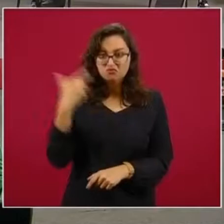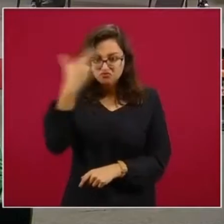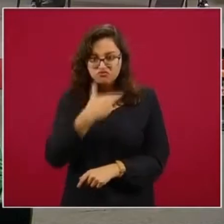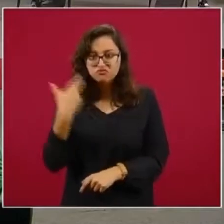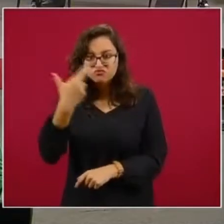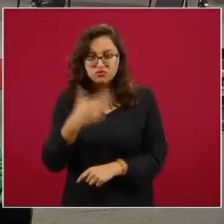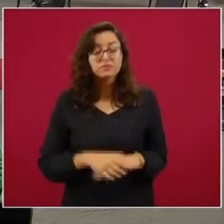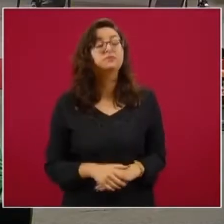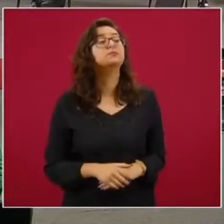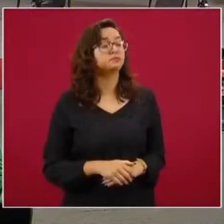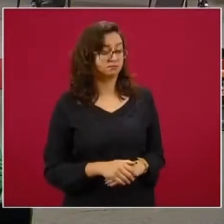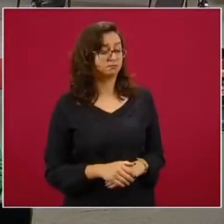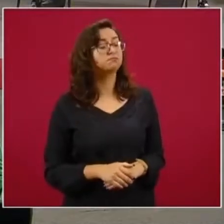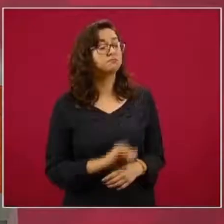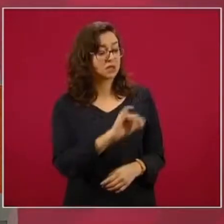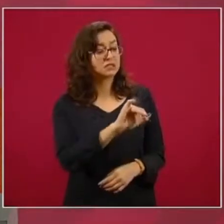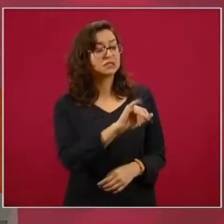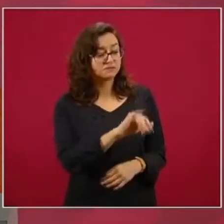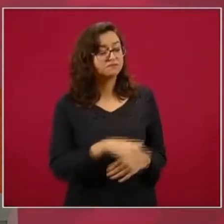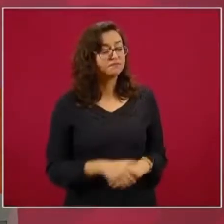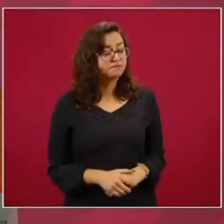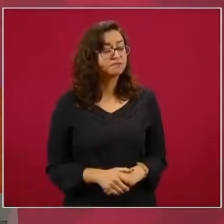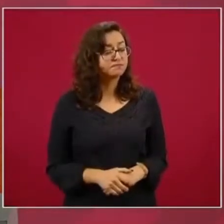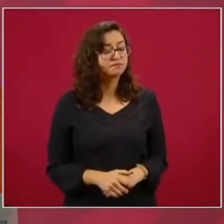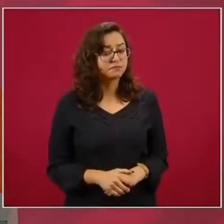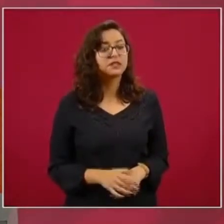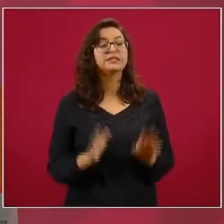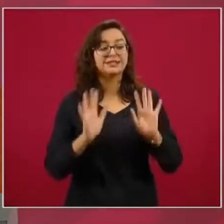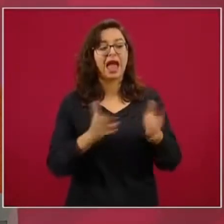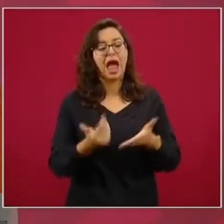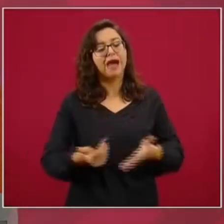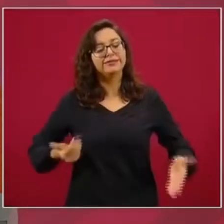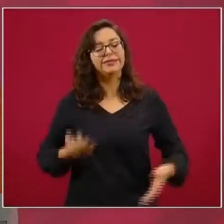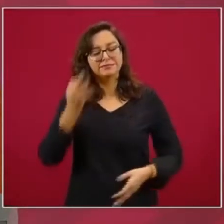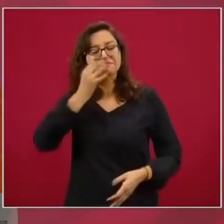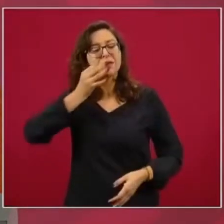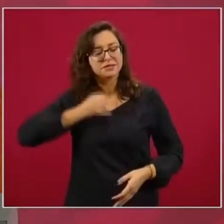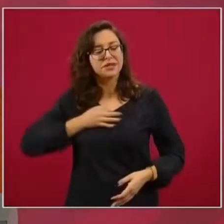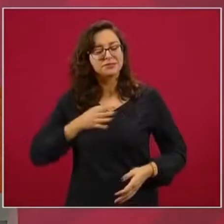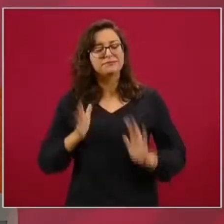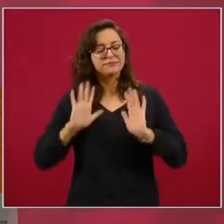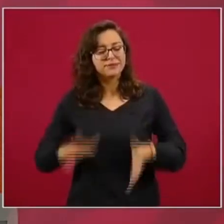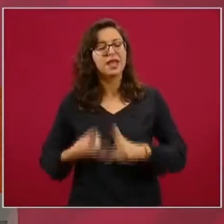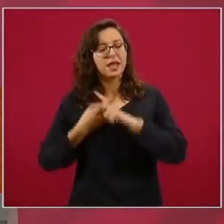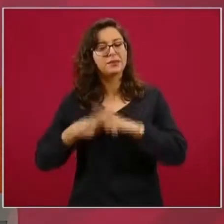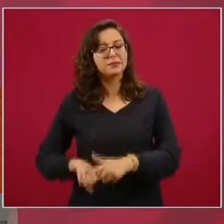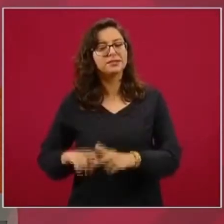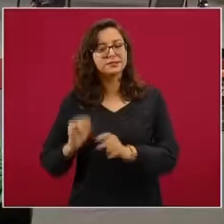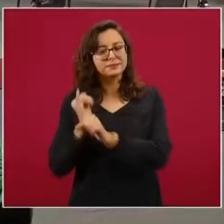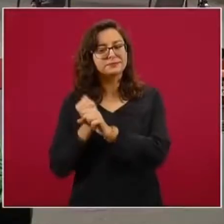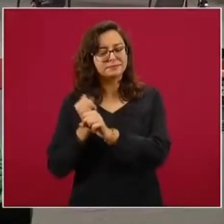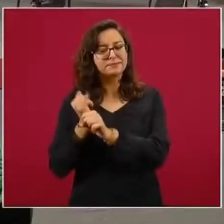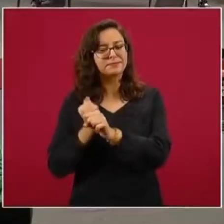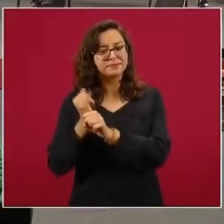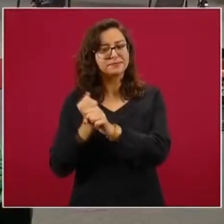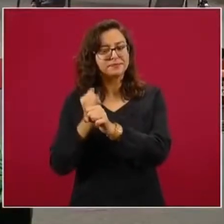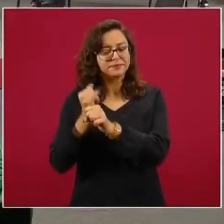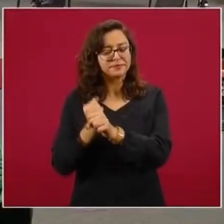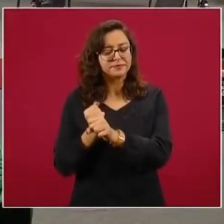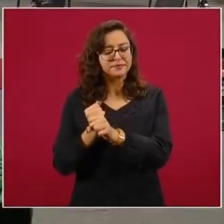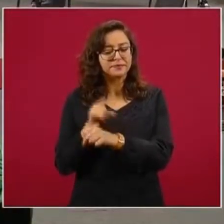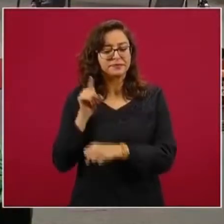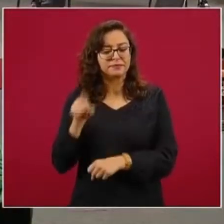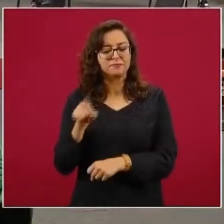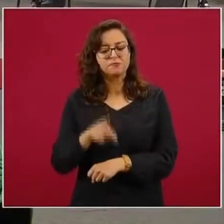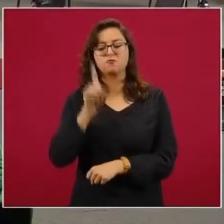Sí, y además ya tengo conocimiento y se está haciendo ya un trabajo de investigación lo está viendo